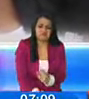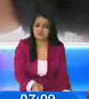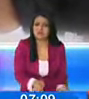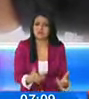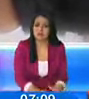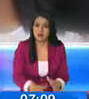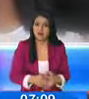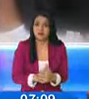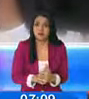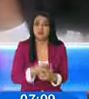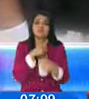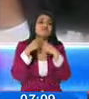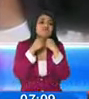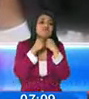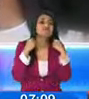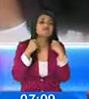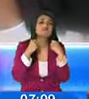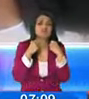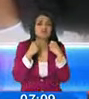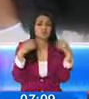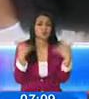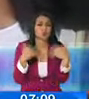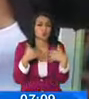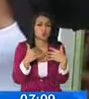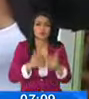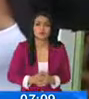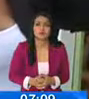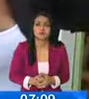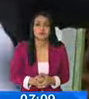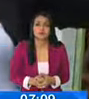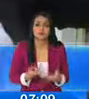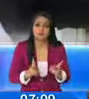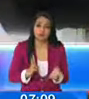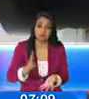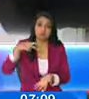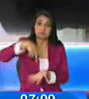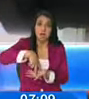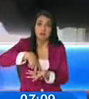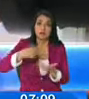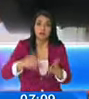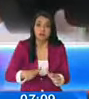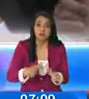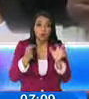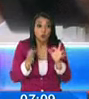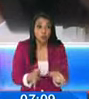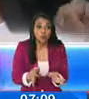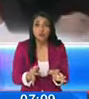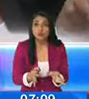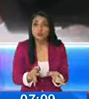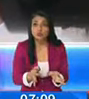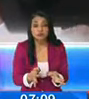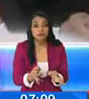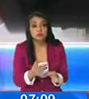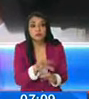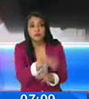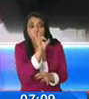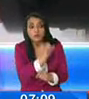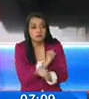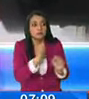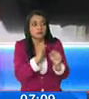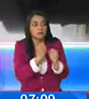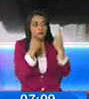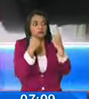Aquí tenía un trapo para acá y me paro. Y cuando me encontré, la sorpresa de mi